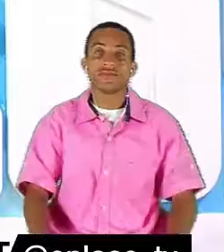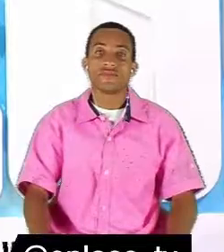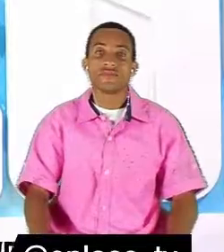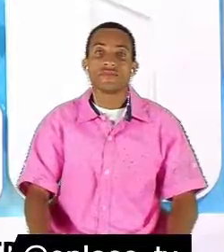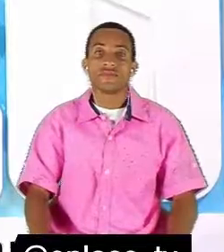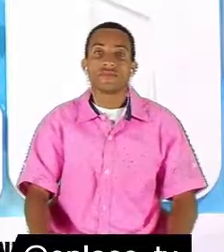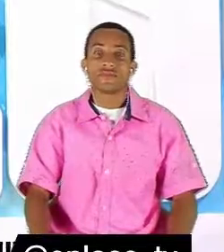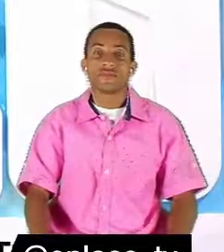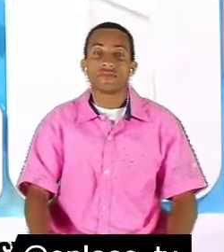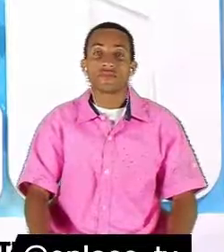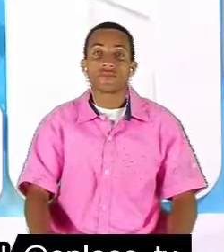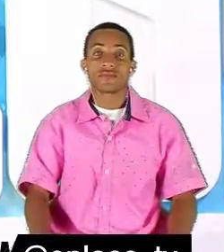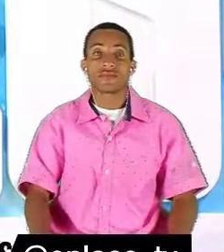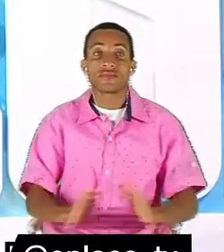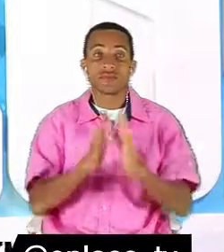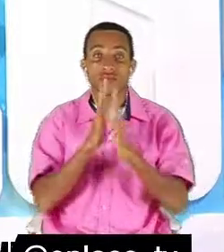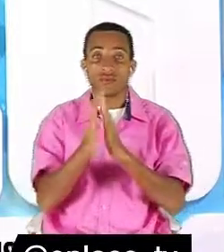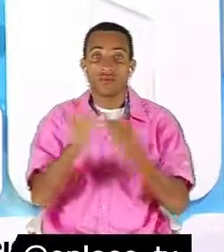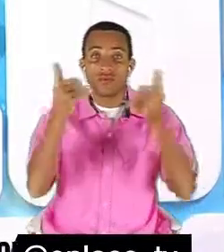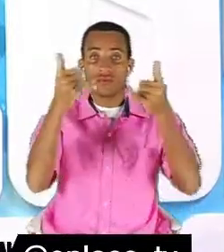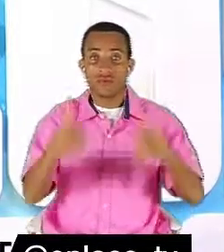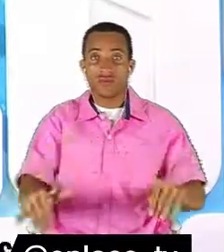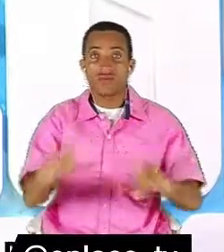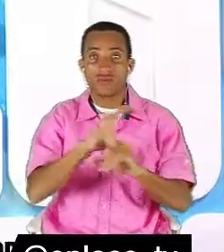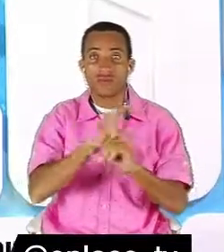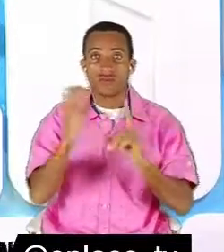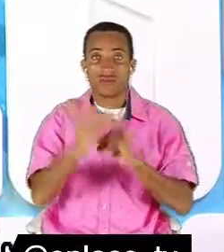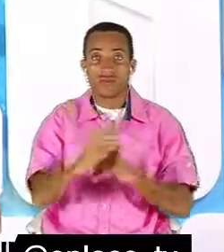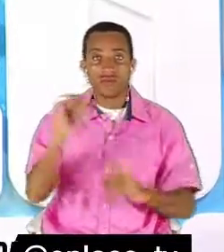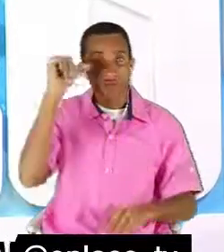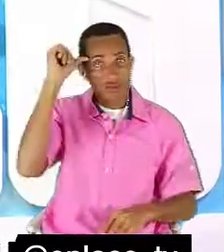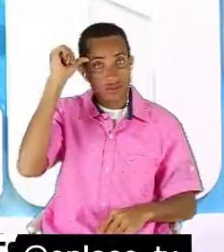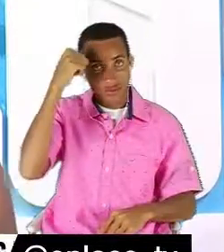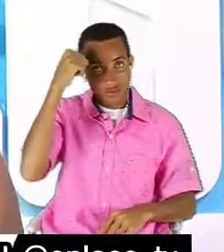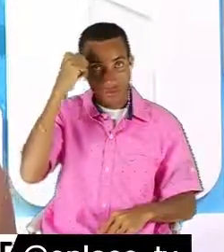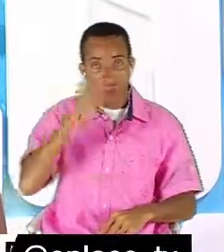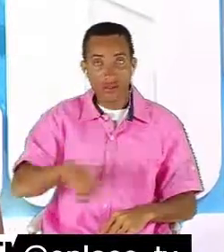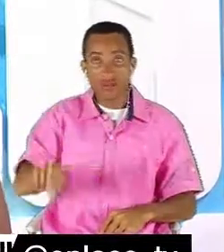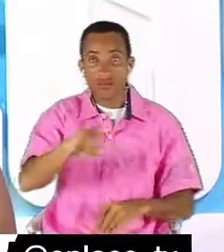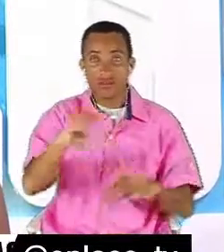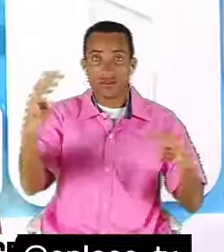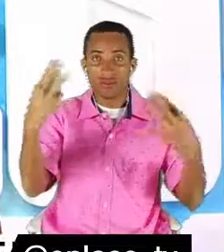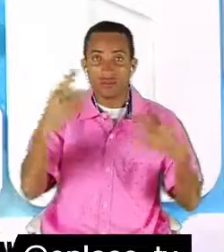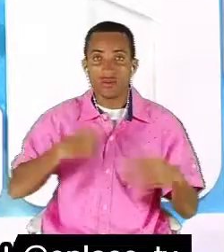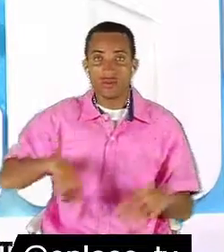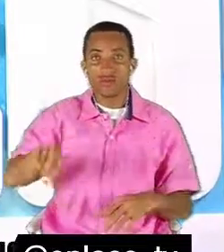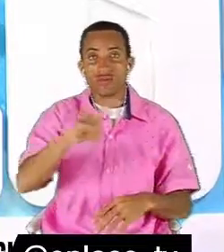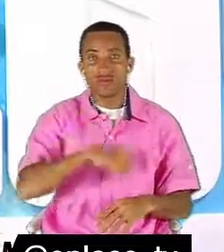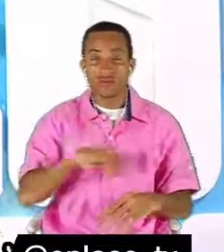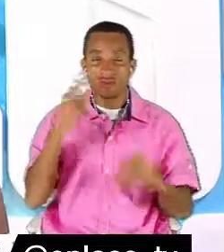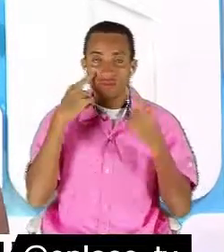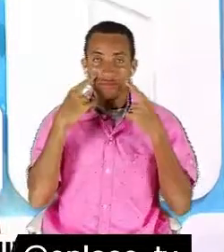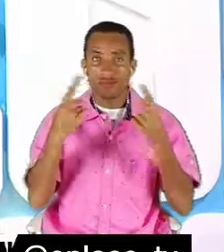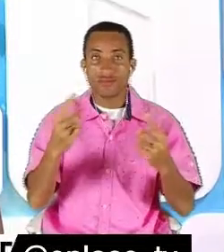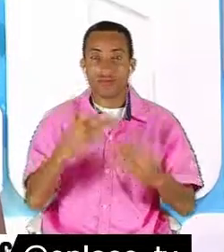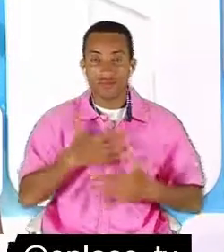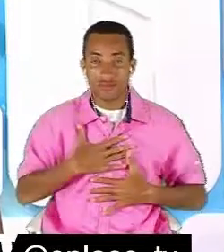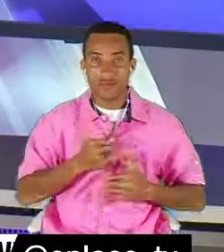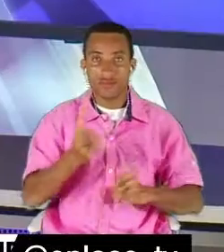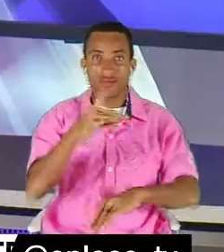Y hasta aquí las noticias culturales y del entretenimiento, pero les recuerdo, amigos televidentes, que ustedes quedan en la mira. Feliz